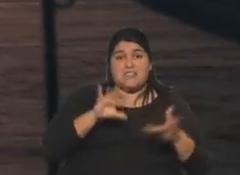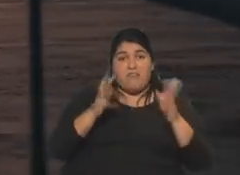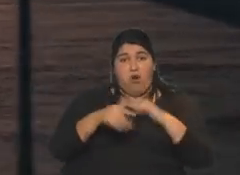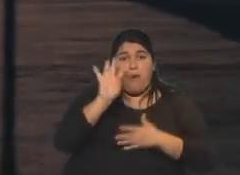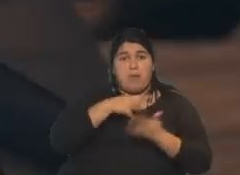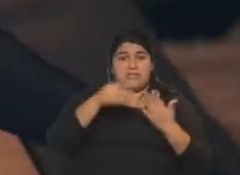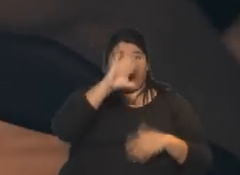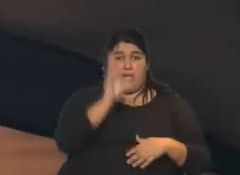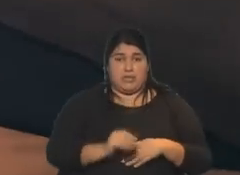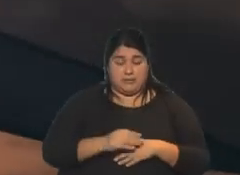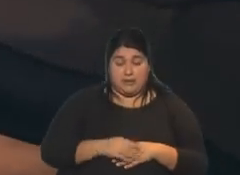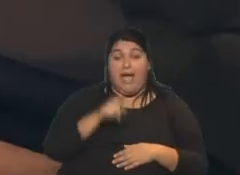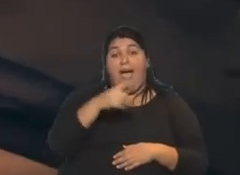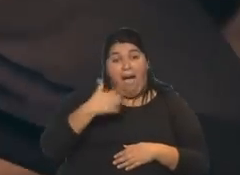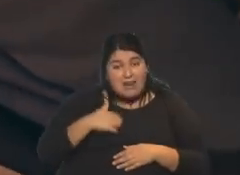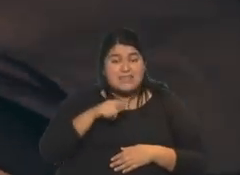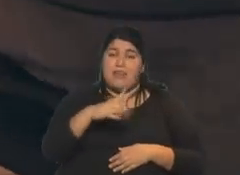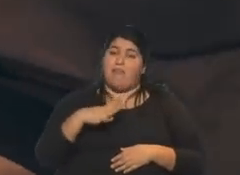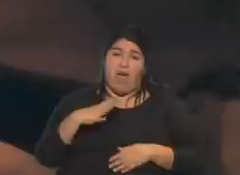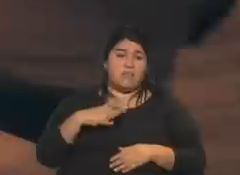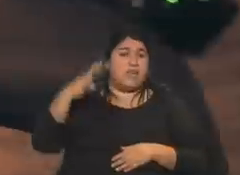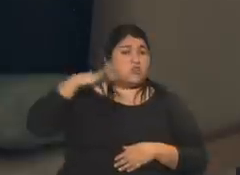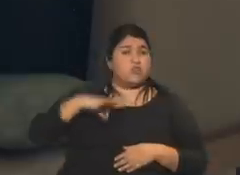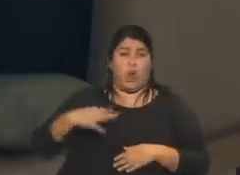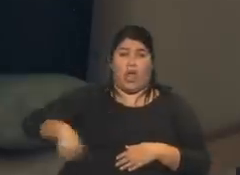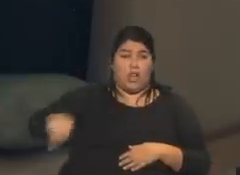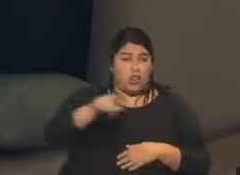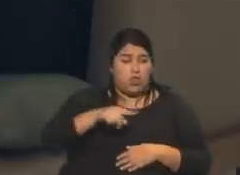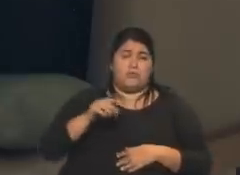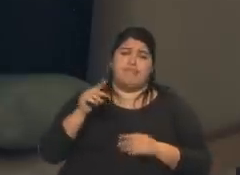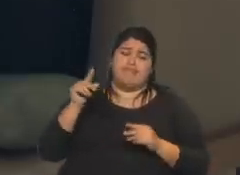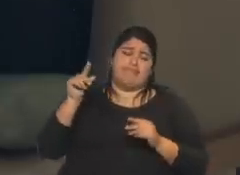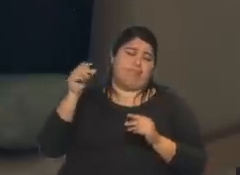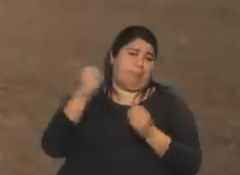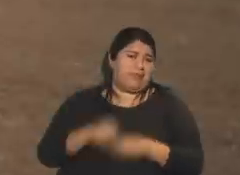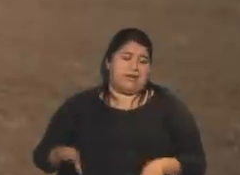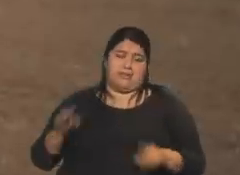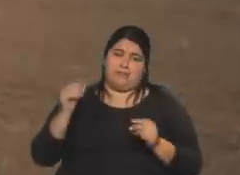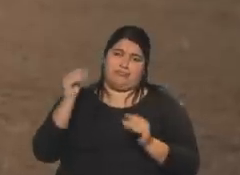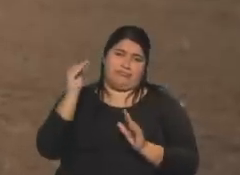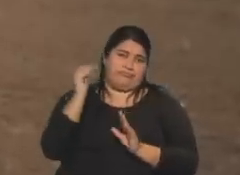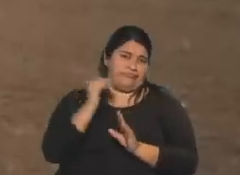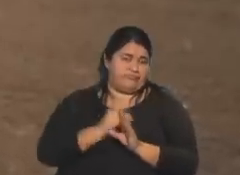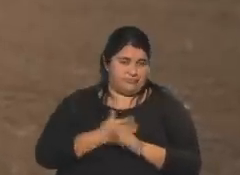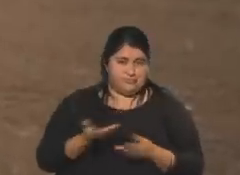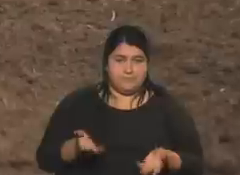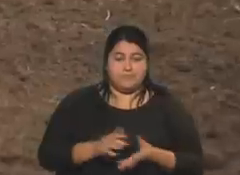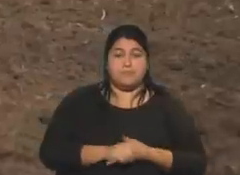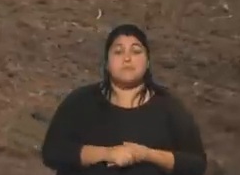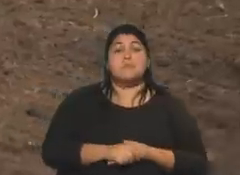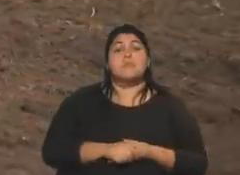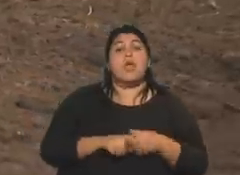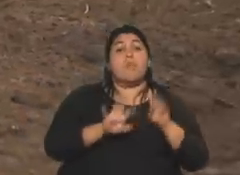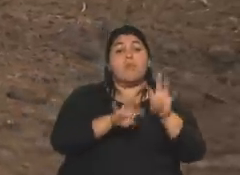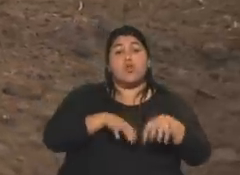en Argentina lo que ha perdido mucho es el poder adquisitivo de los ingresos y de los salarios de los trabajadores. Que haya